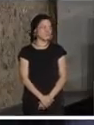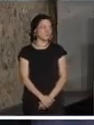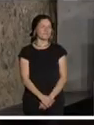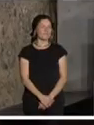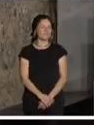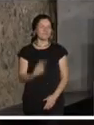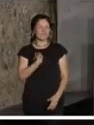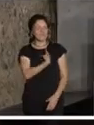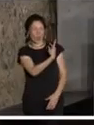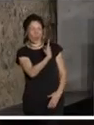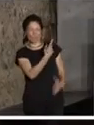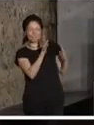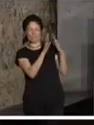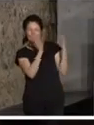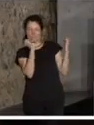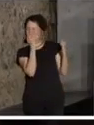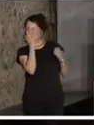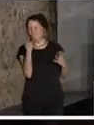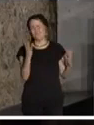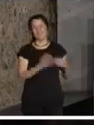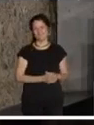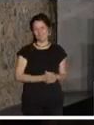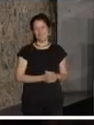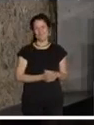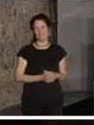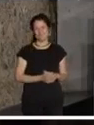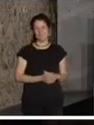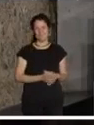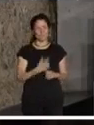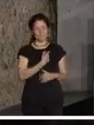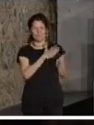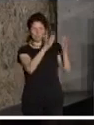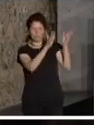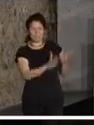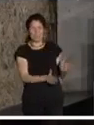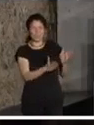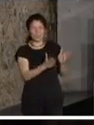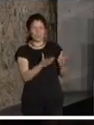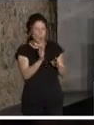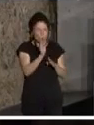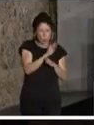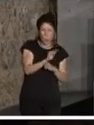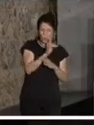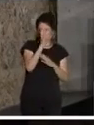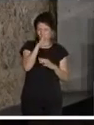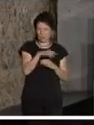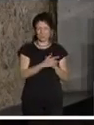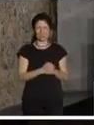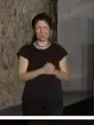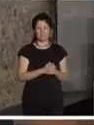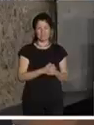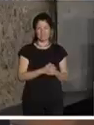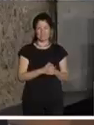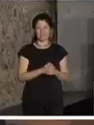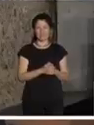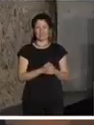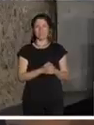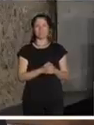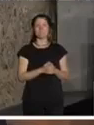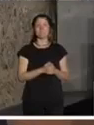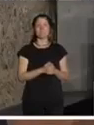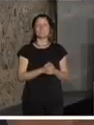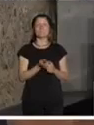nos compenetramos mucho y es una persona que sabe cuidar y ha cuidado mucho la confluencia